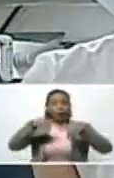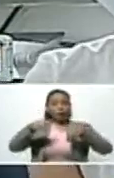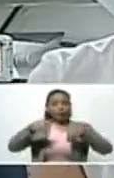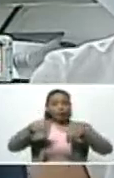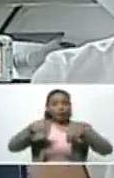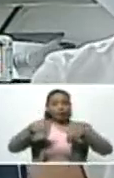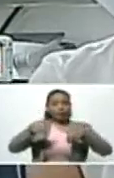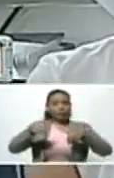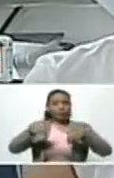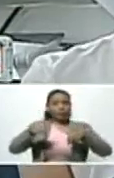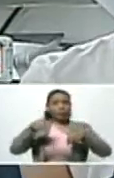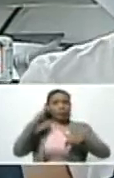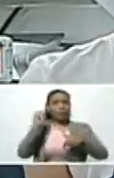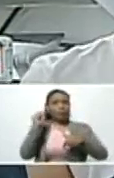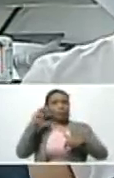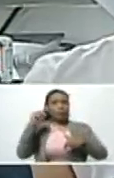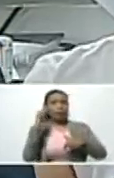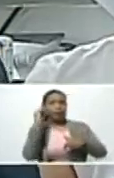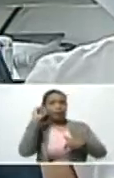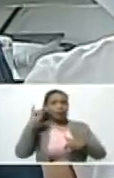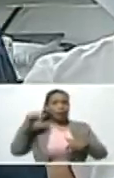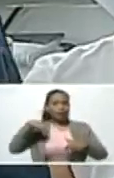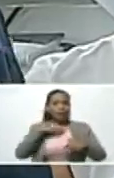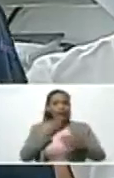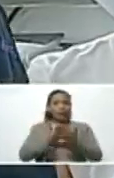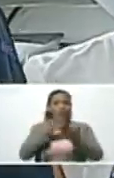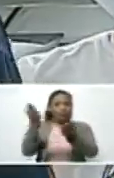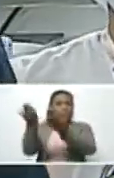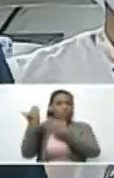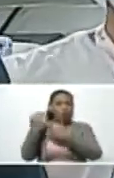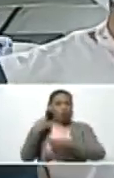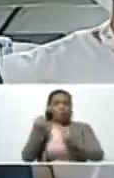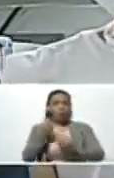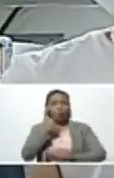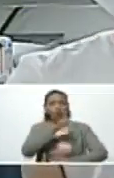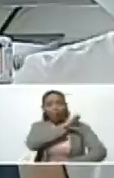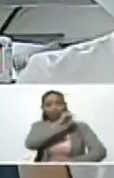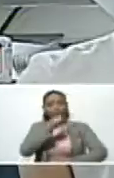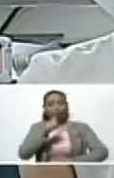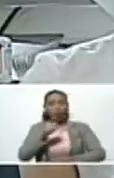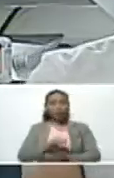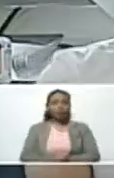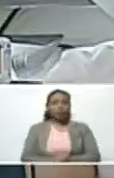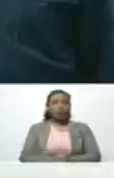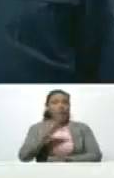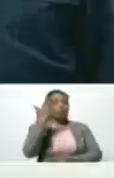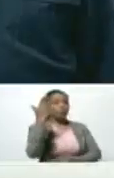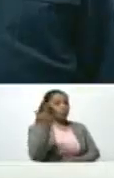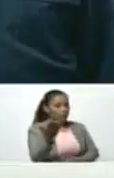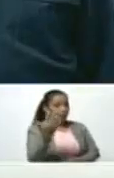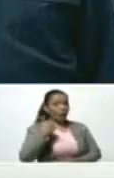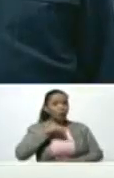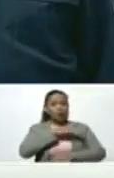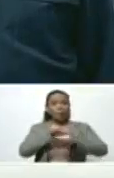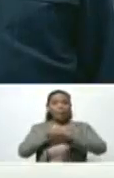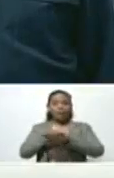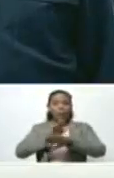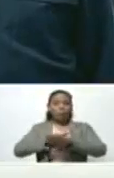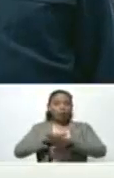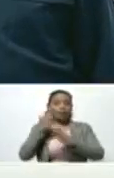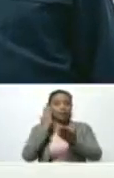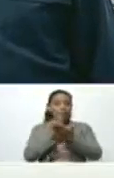BAMARI, queremos agradecerle todo el apoyo, así como lo dijo la directora ejecutiva, a usted, a nuestra ministra, por estar